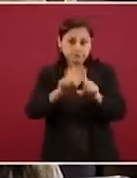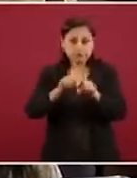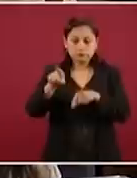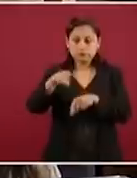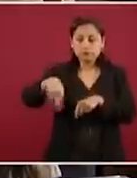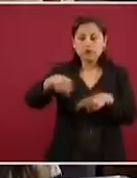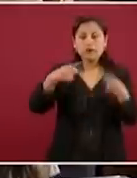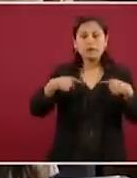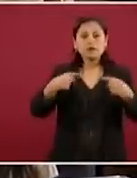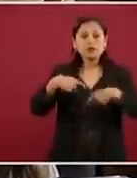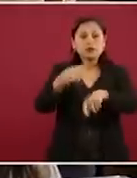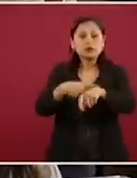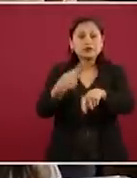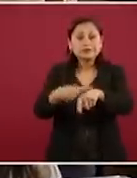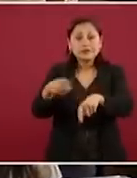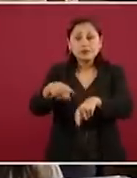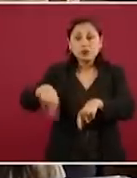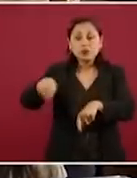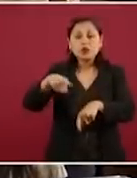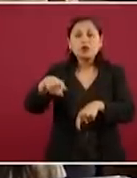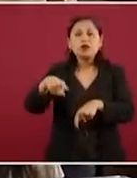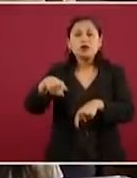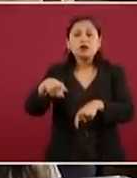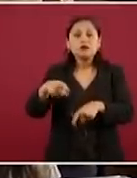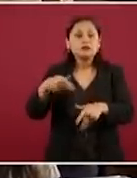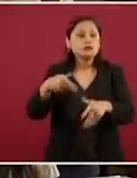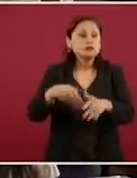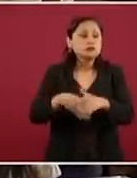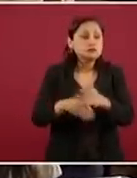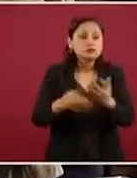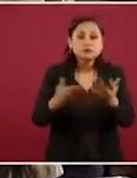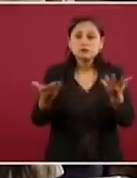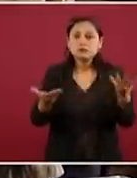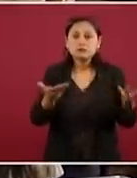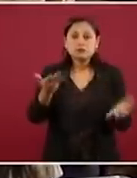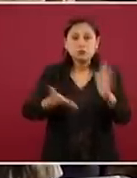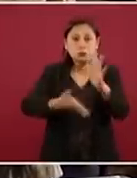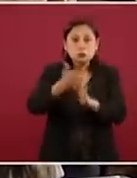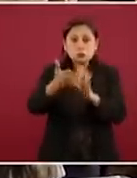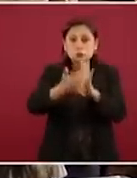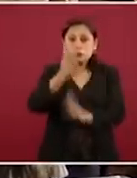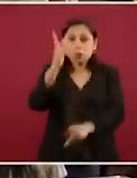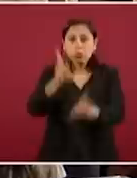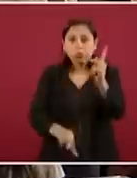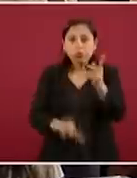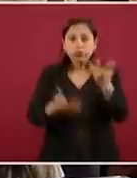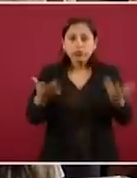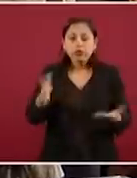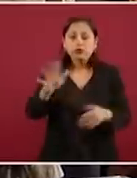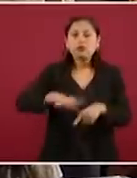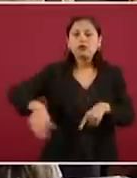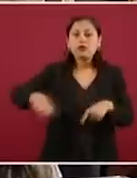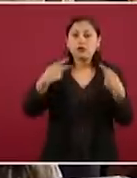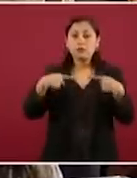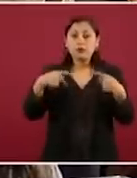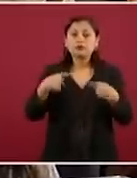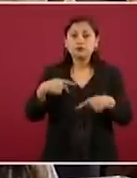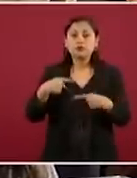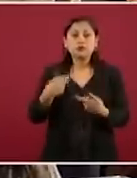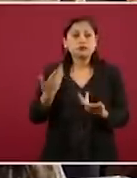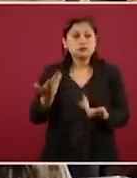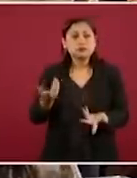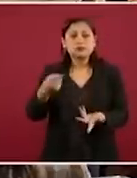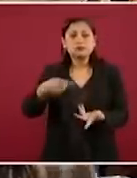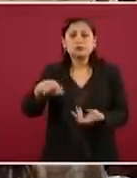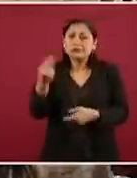enfermos, por 15 años se quedó en obra negra, pero la gente seguía viendo ahí. Ese hospital debe de funcionar, porque si no sería